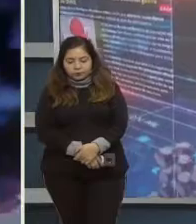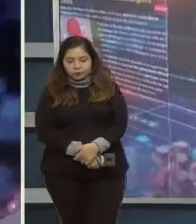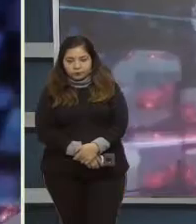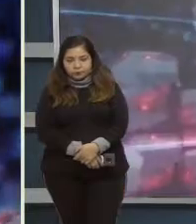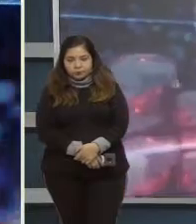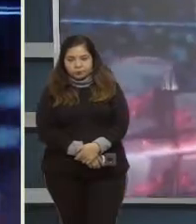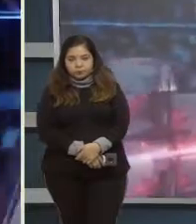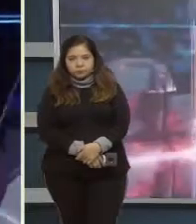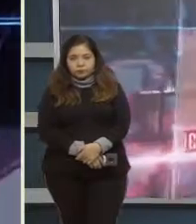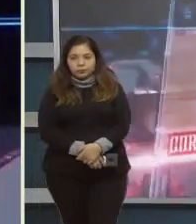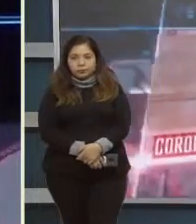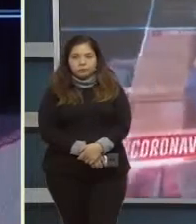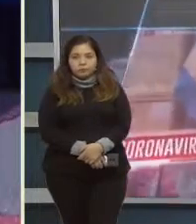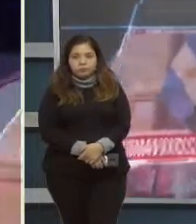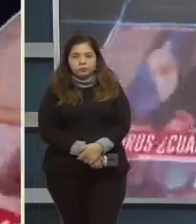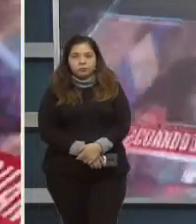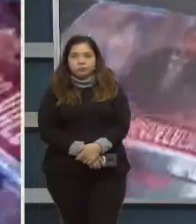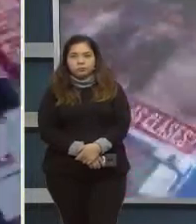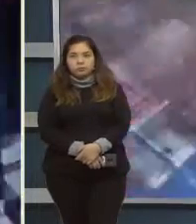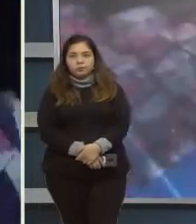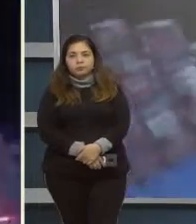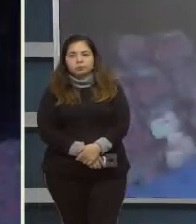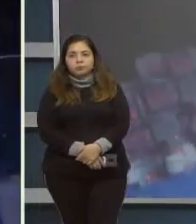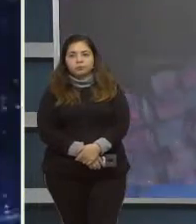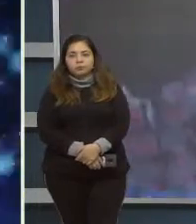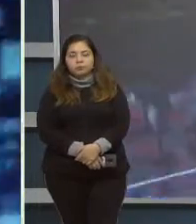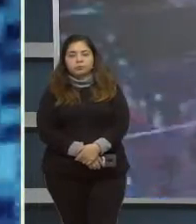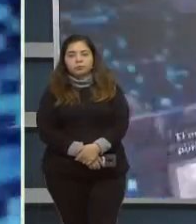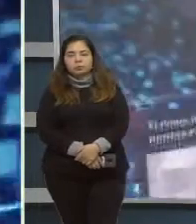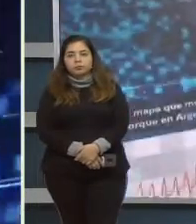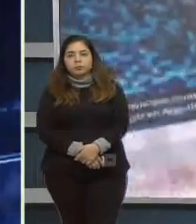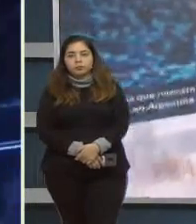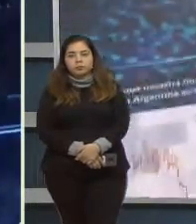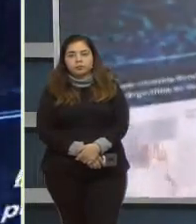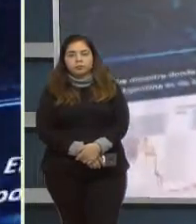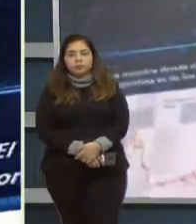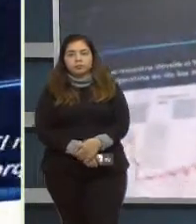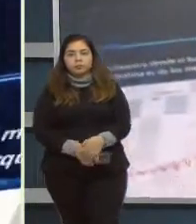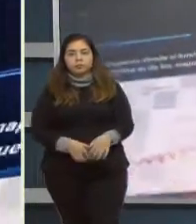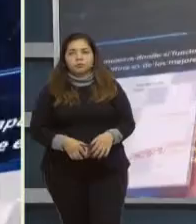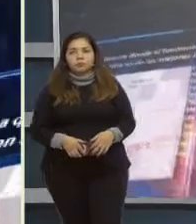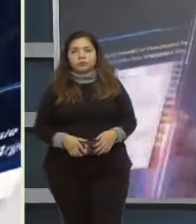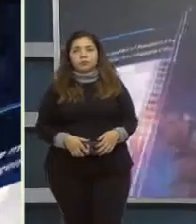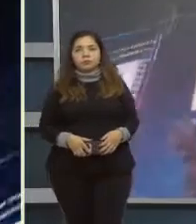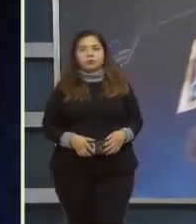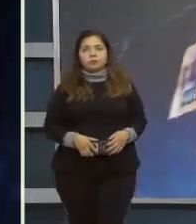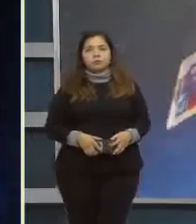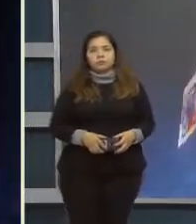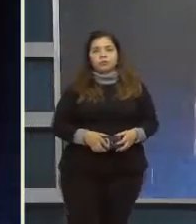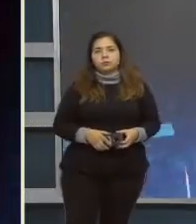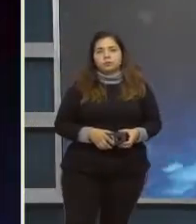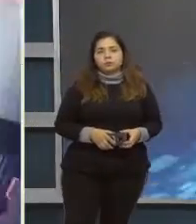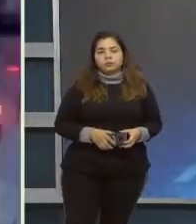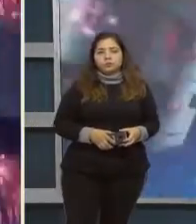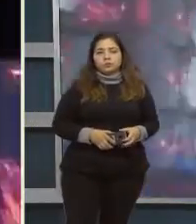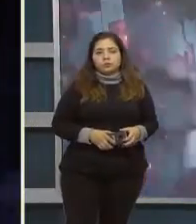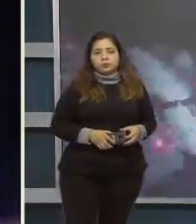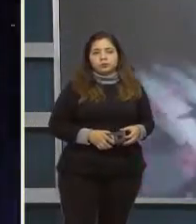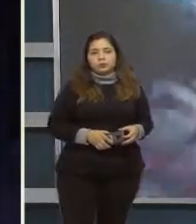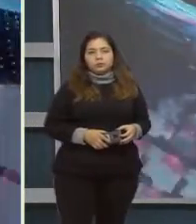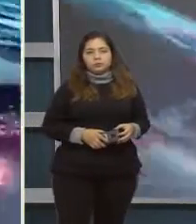avanzar hasta diciembre y se complicaría. De todas maneras, y siendo realista, y esto es una posición personal,